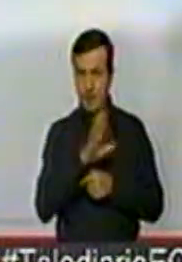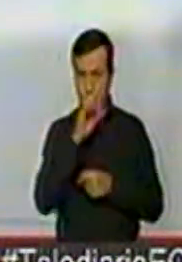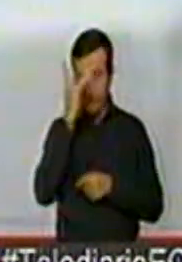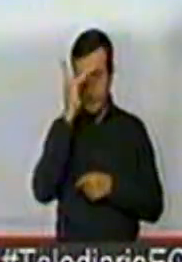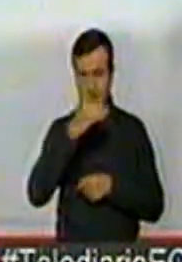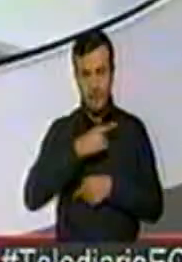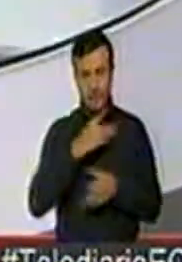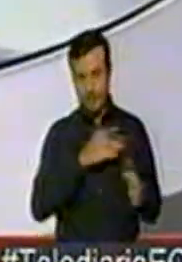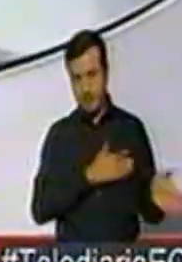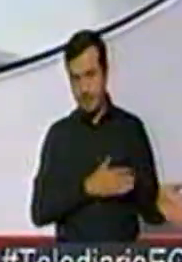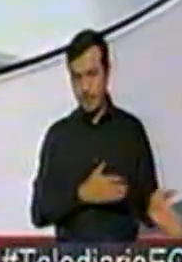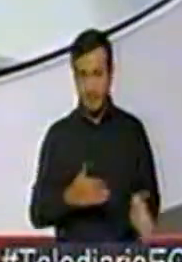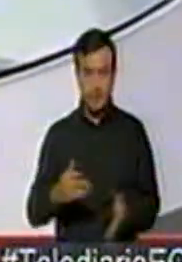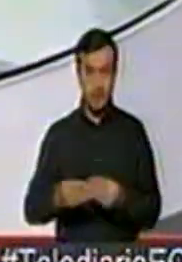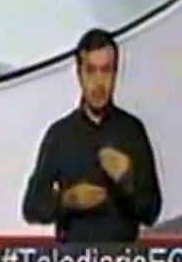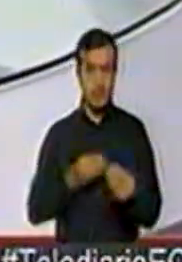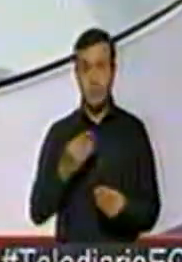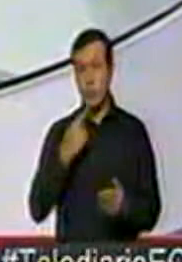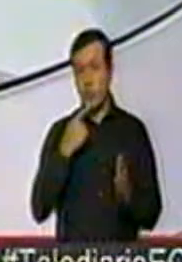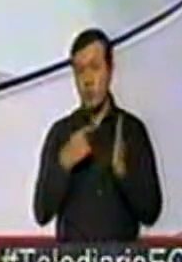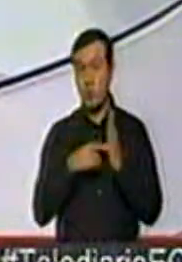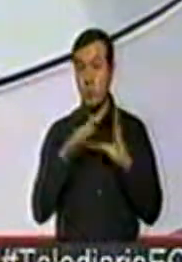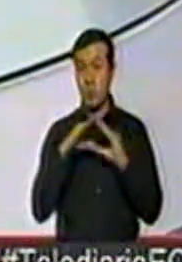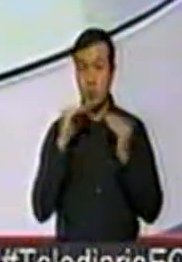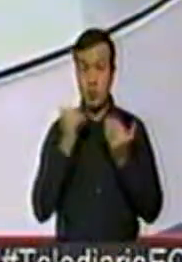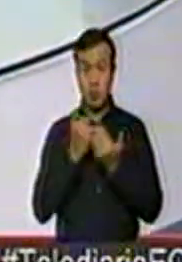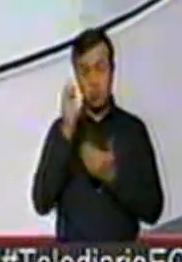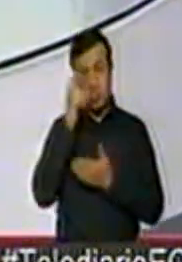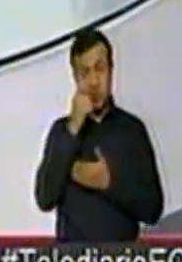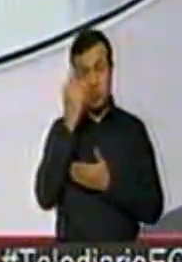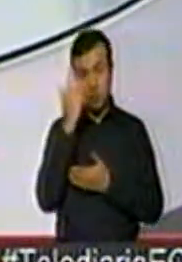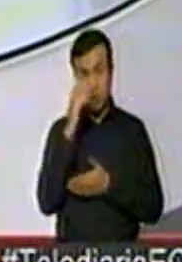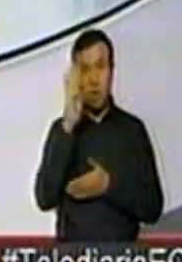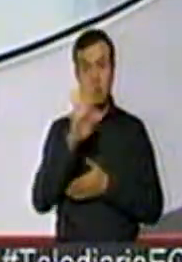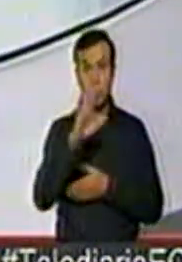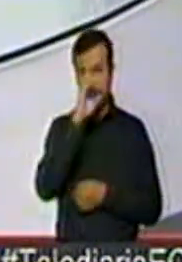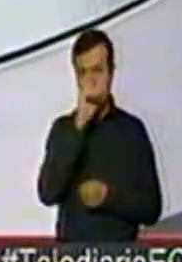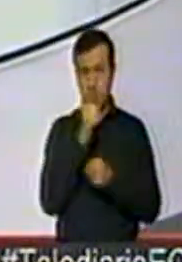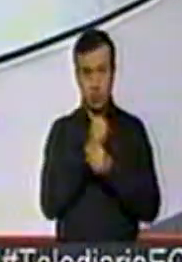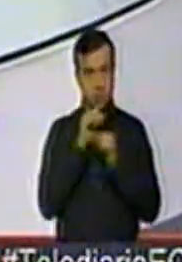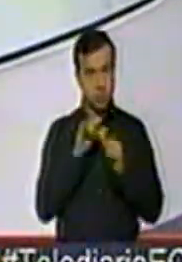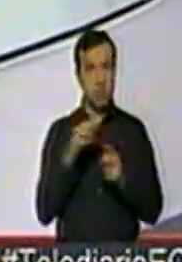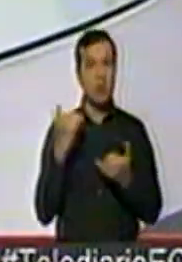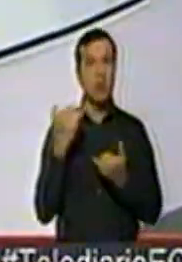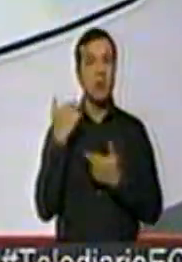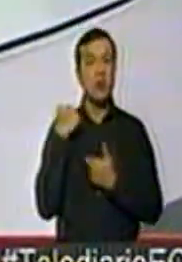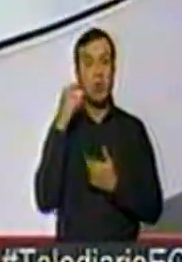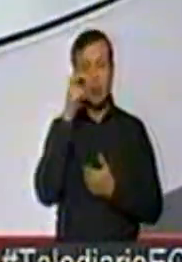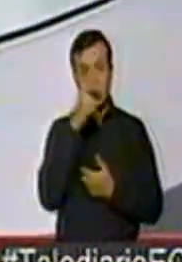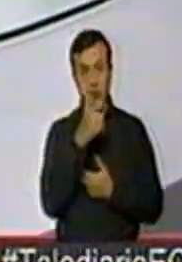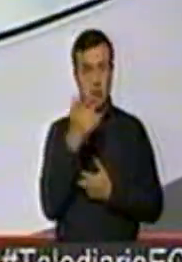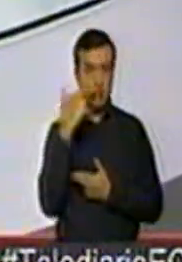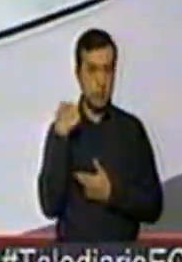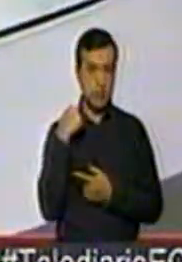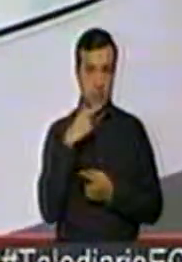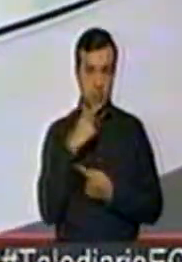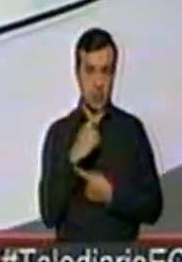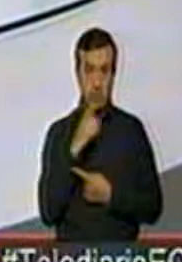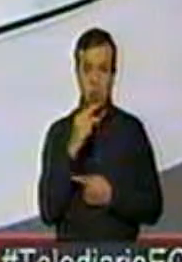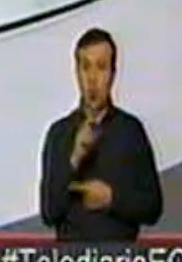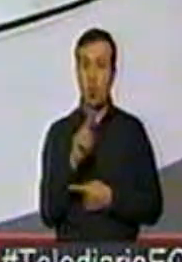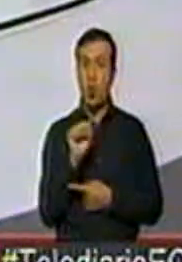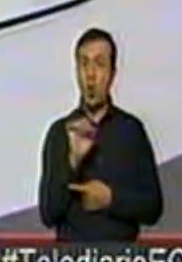que se están tomando. Así que, en este caso, la Comisión de Fiscalización ha cumplido con su trabajo y ahora le corresponde a la Fiscalía General del Estado y a la